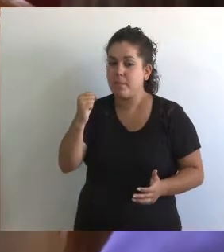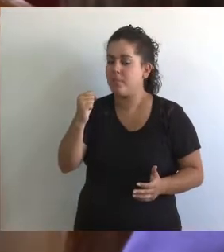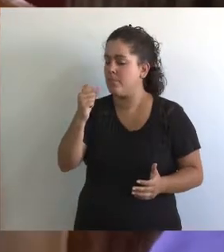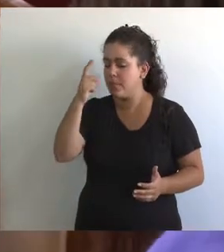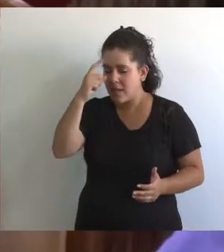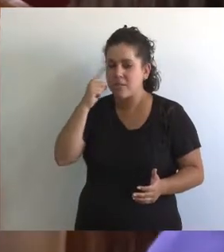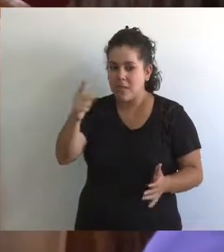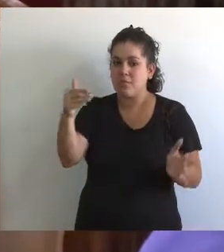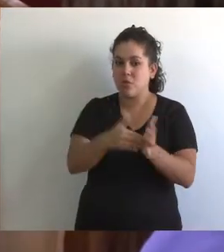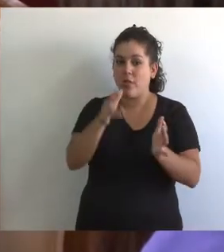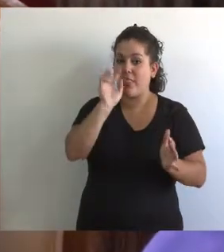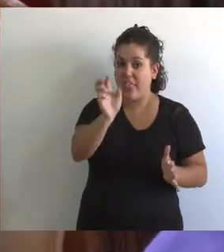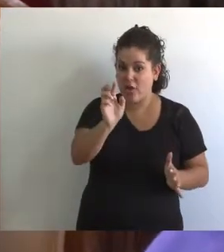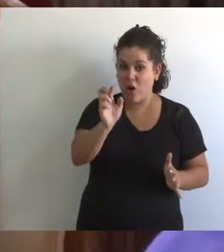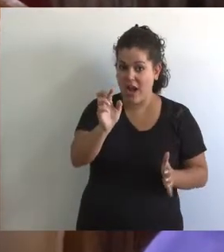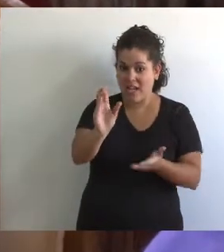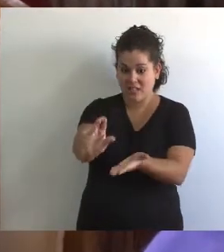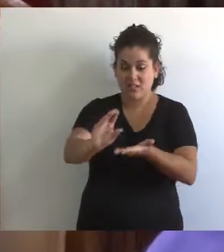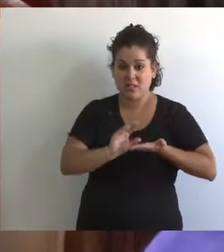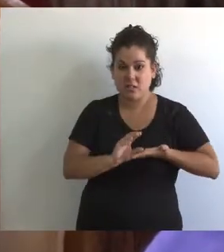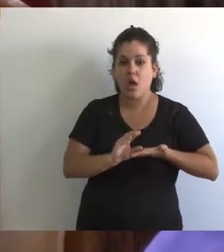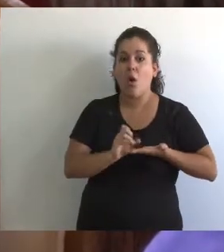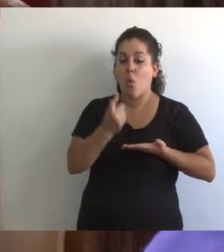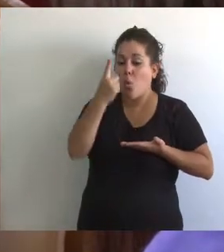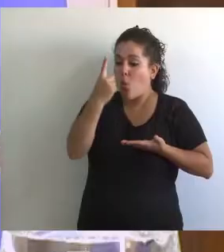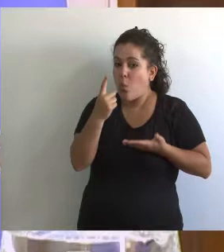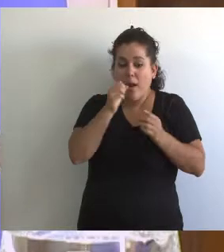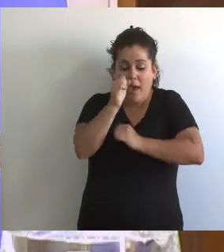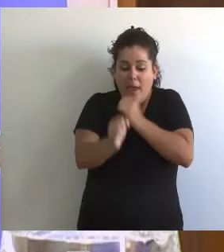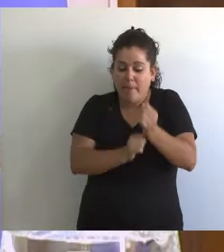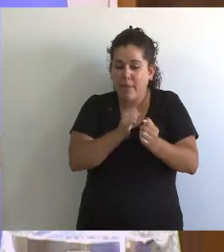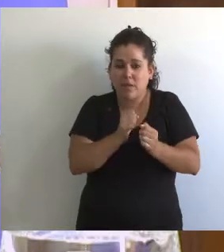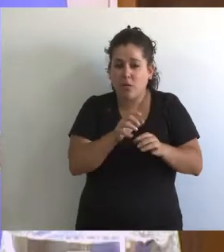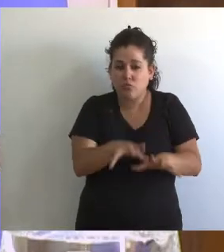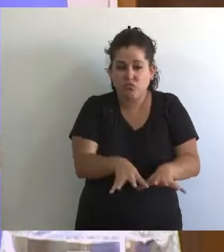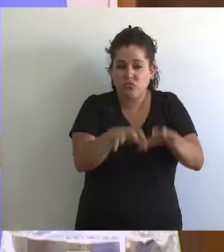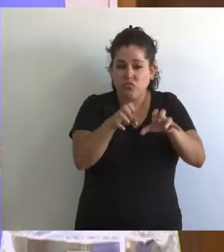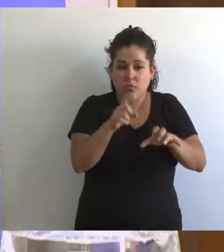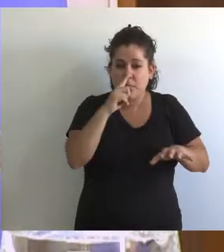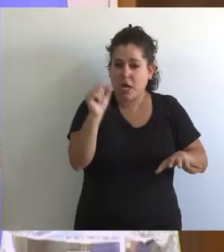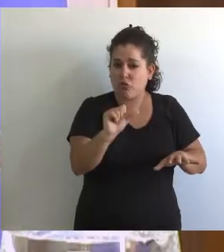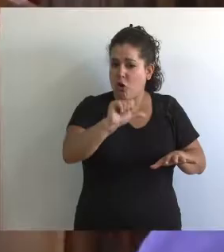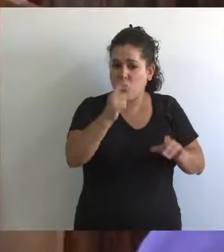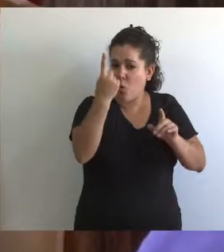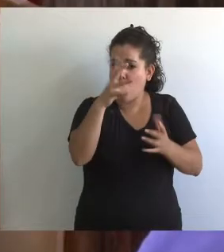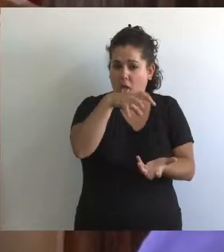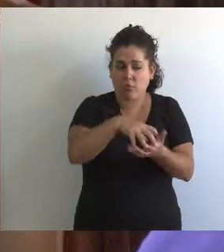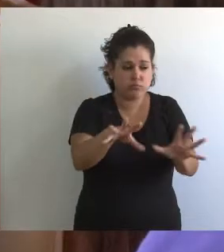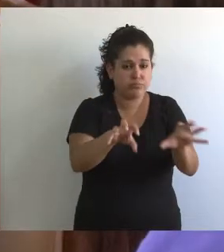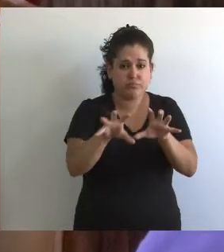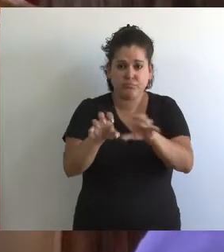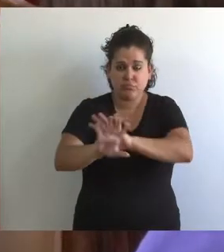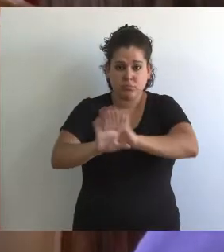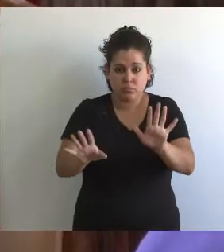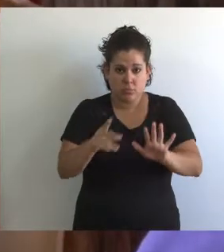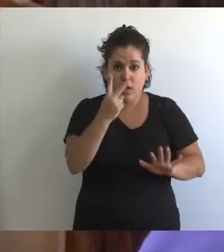dólares, una empresa nacionalizada que tome todo el petróleo, porque ojo que hoy YPF Sociedad Anónima tiene